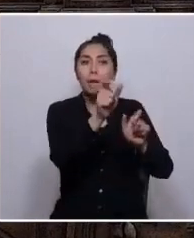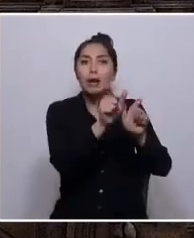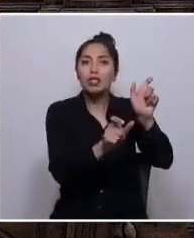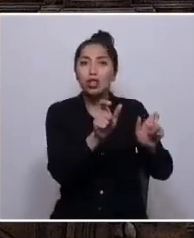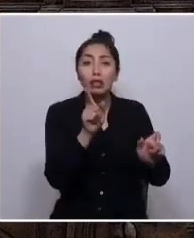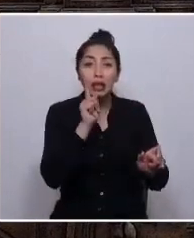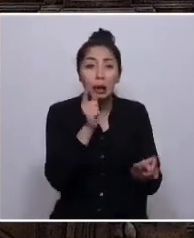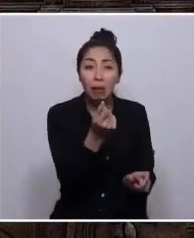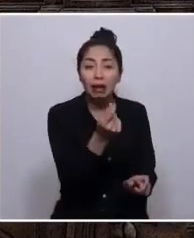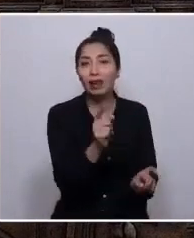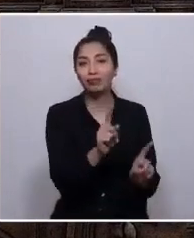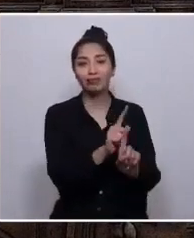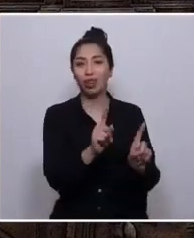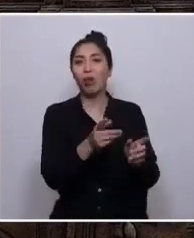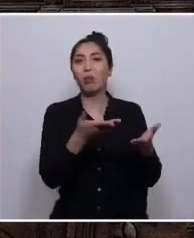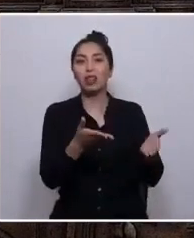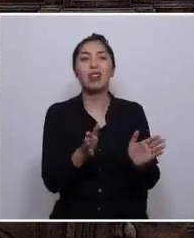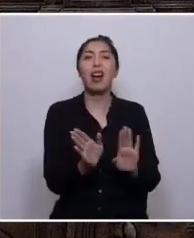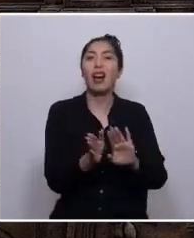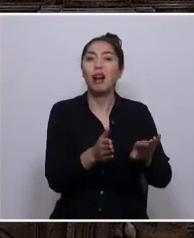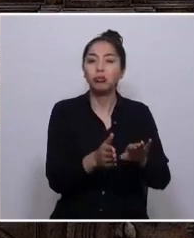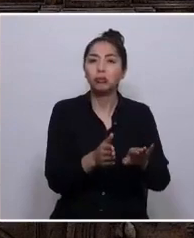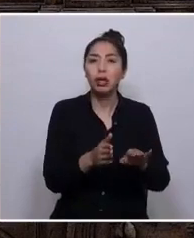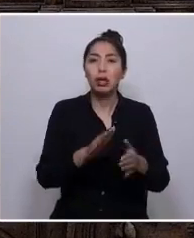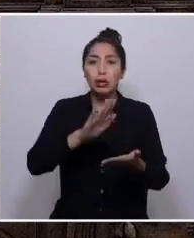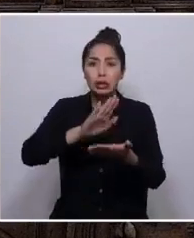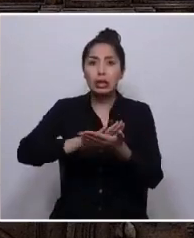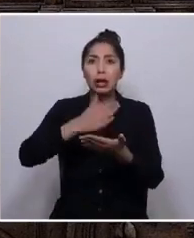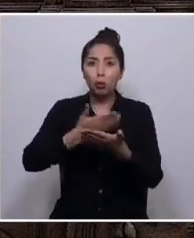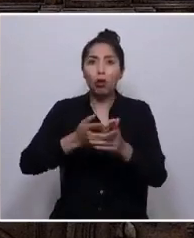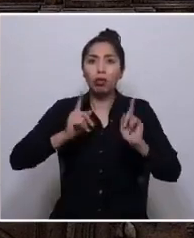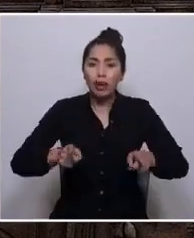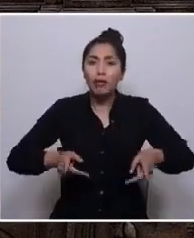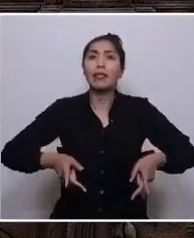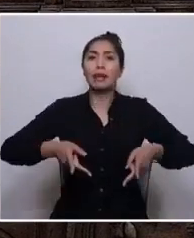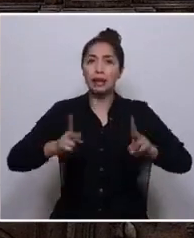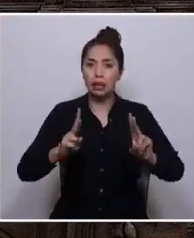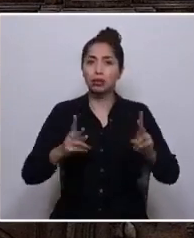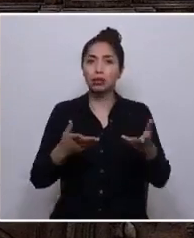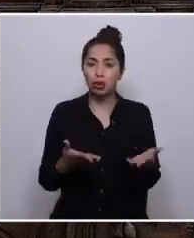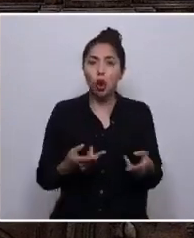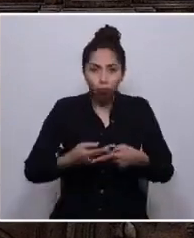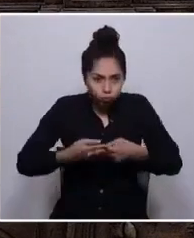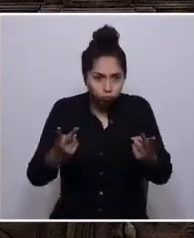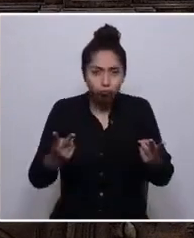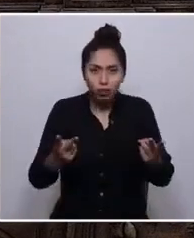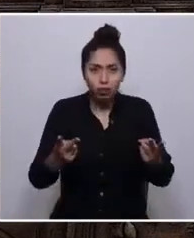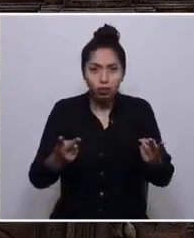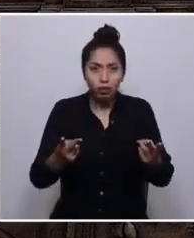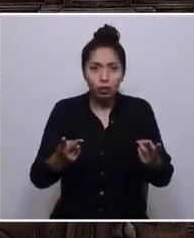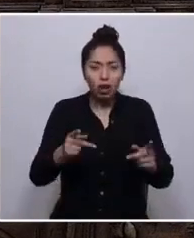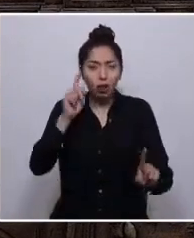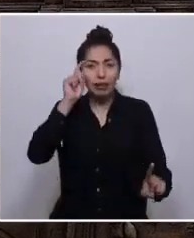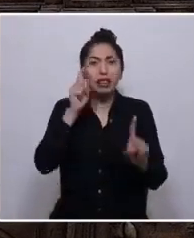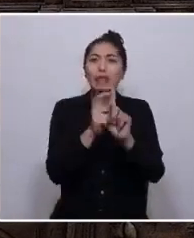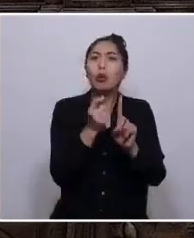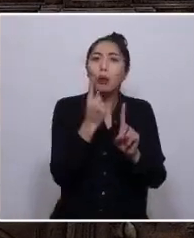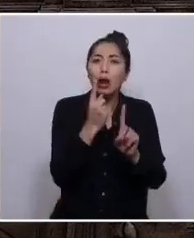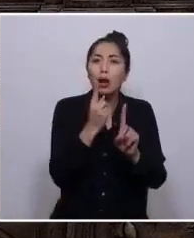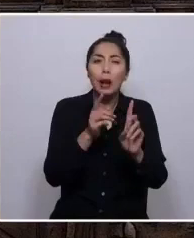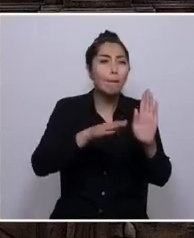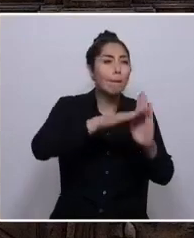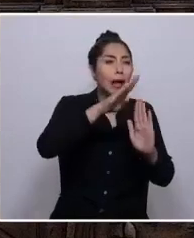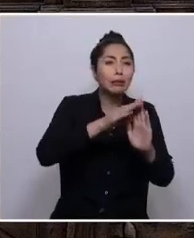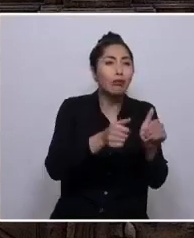yo anhelo que la salud sea un derecho un bien público en que su fin sea mantener el máximo bienestar